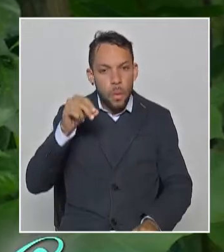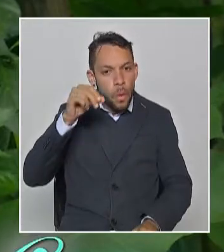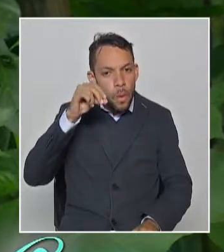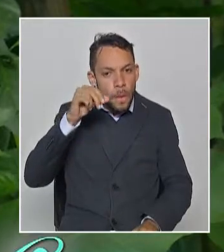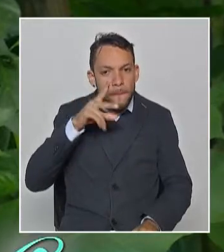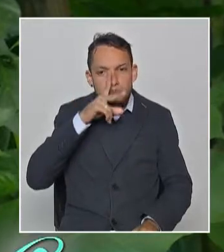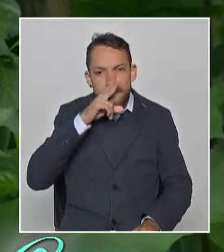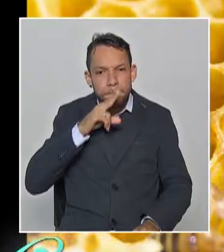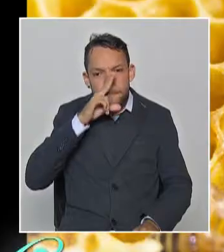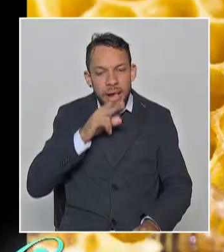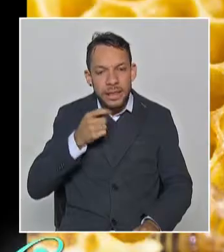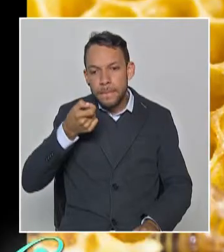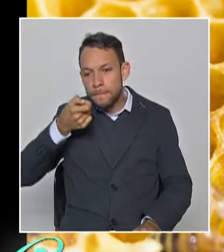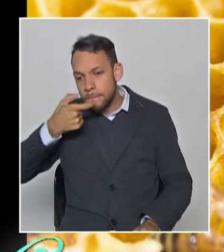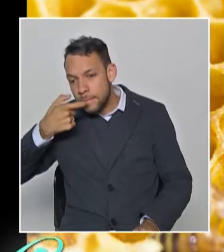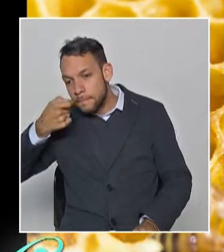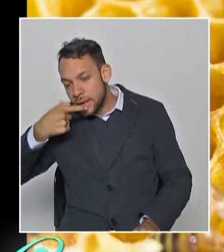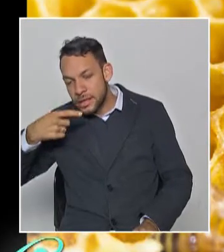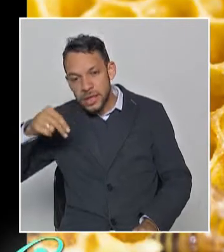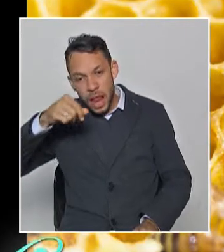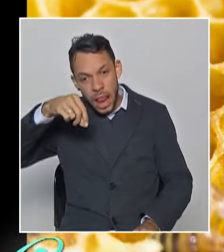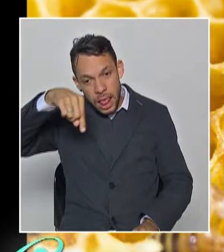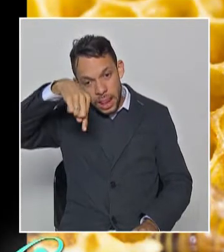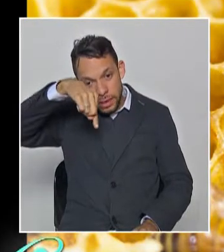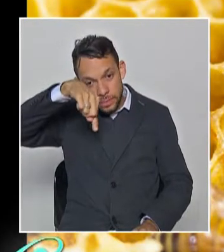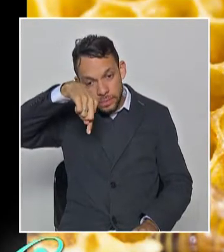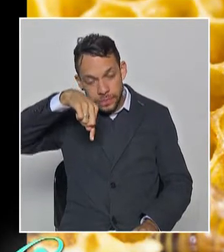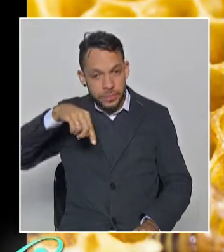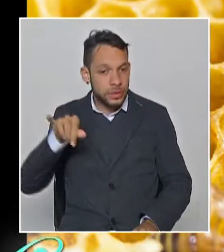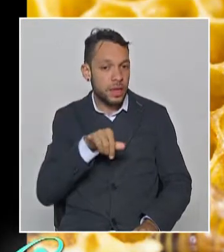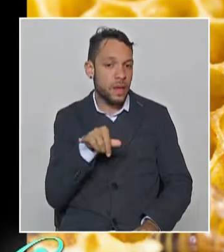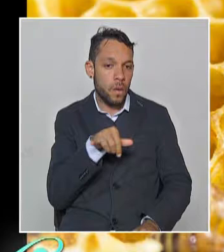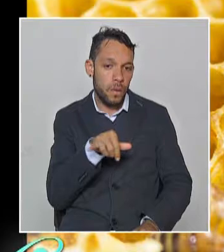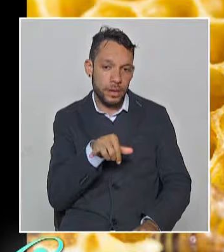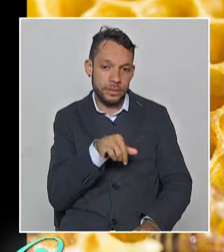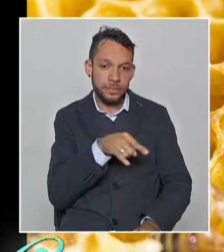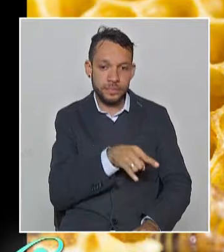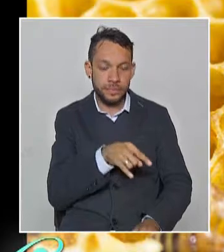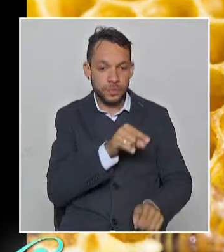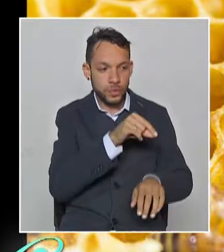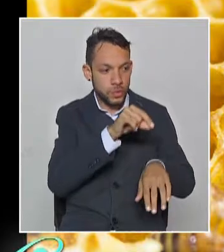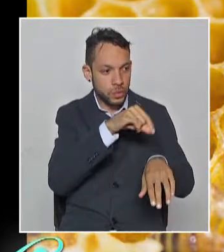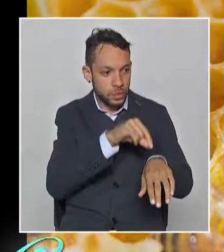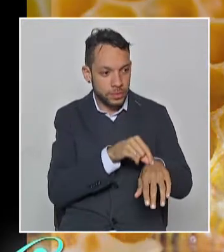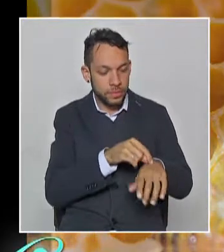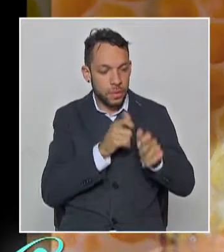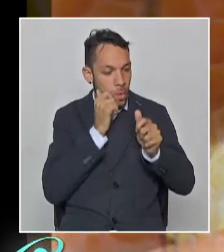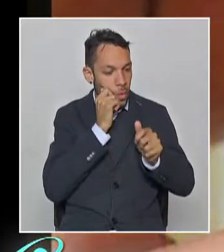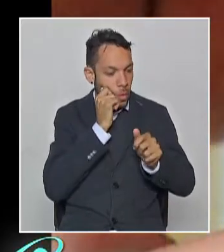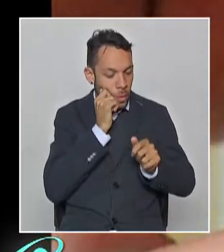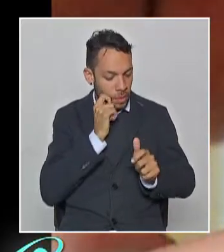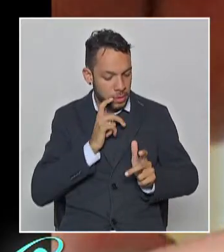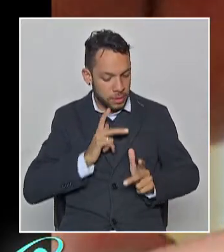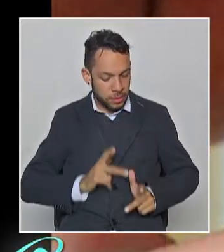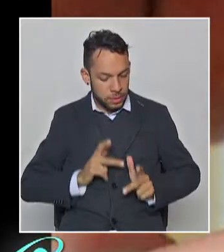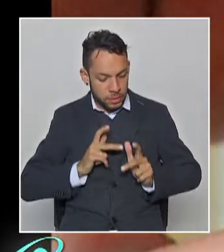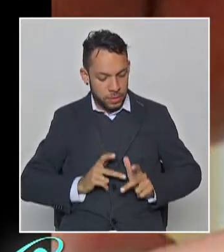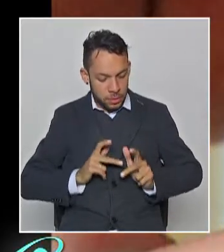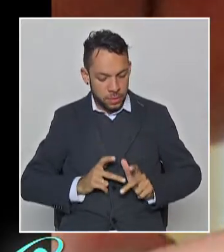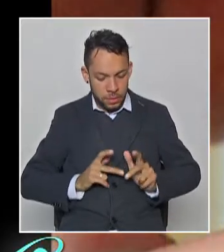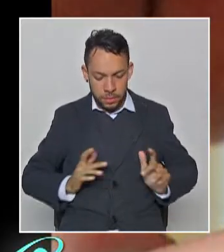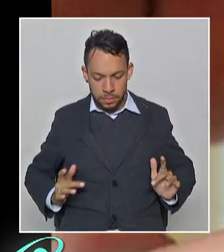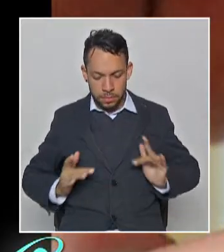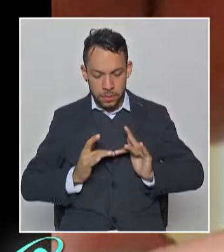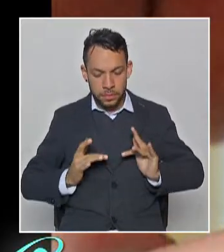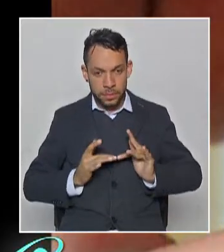como la penicilina, que la tiene uno que diluir. Entonces, cuando entra directamente de la abeja, es lo que